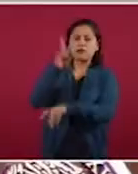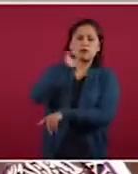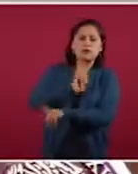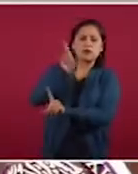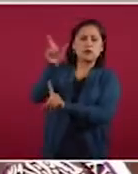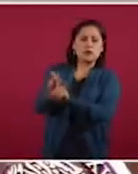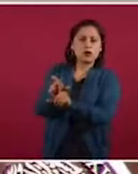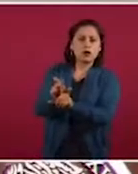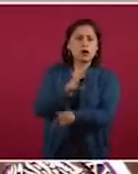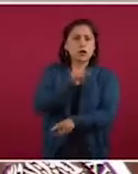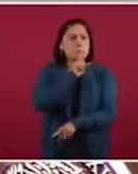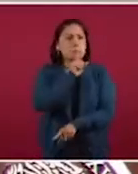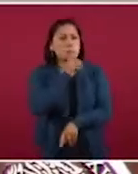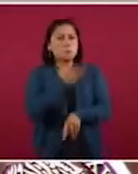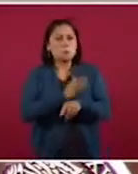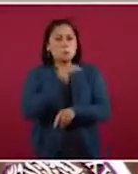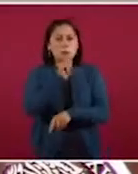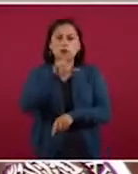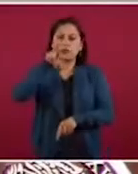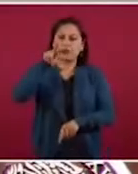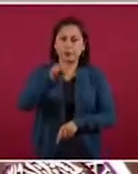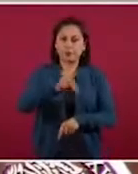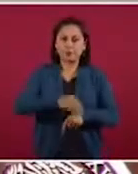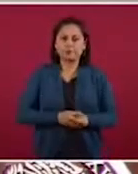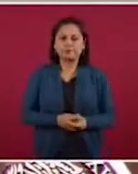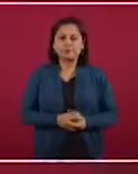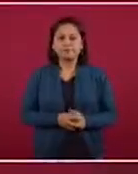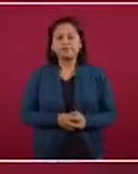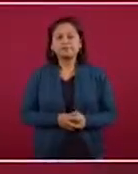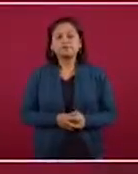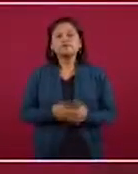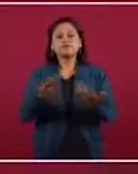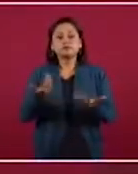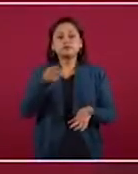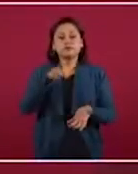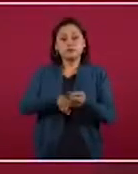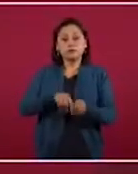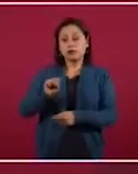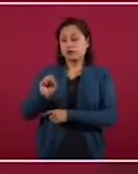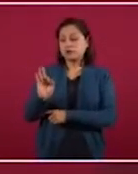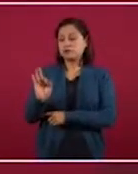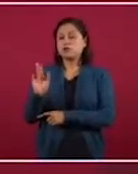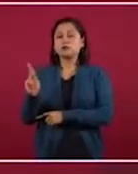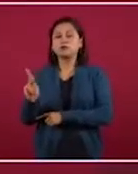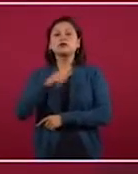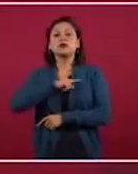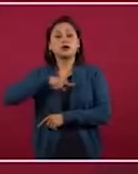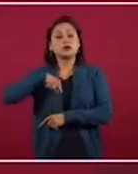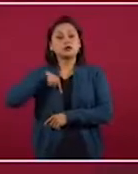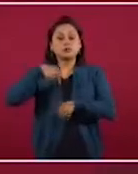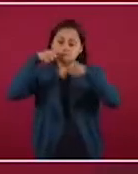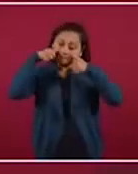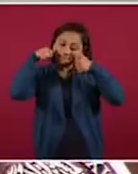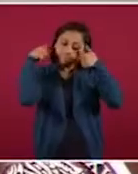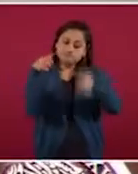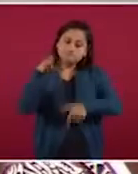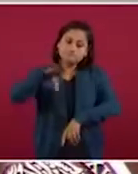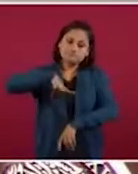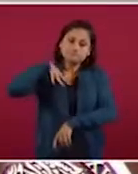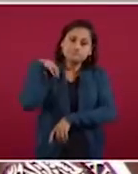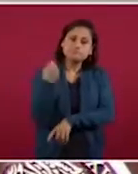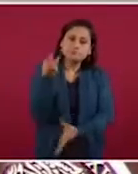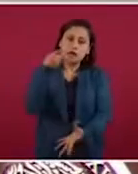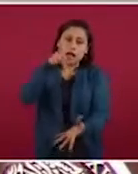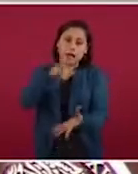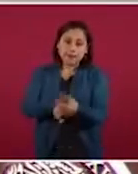ámbito administrativo. En la Secretaría de la Función Pública hemos puesto todo nuestro empeño para erradicar la violencia de género en la Administración